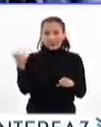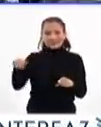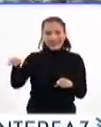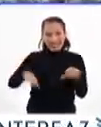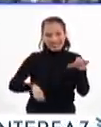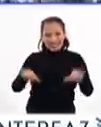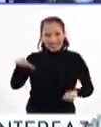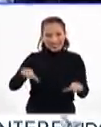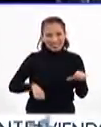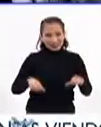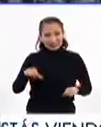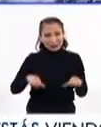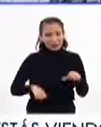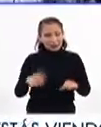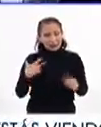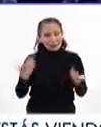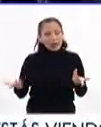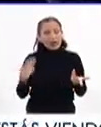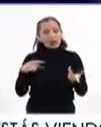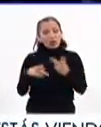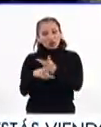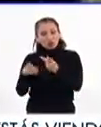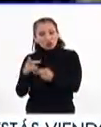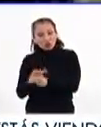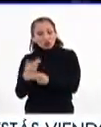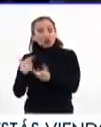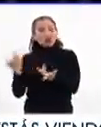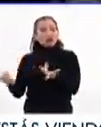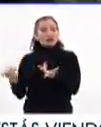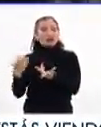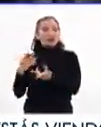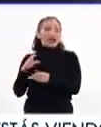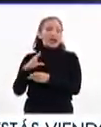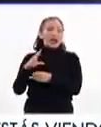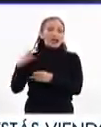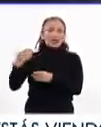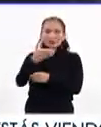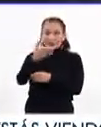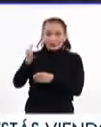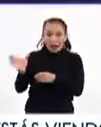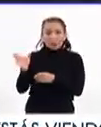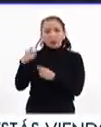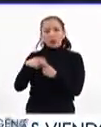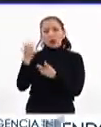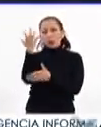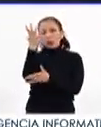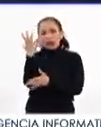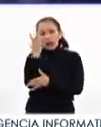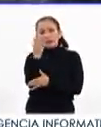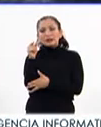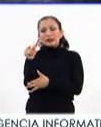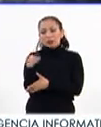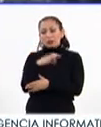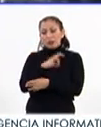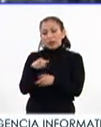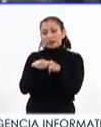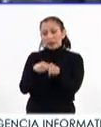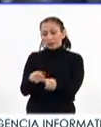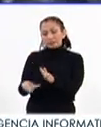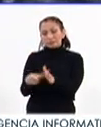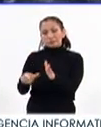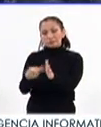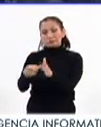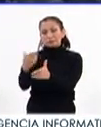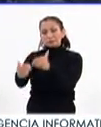las actividades de producción pecuaria y agronómica puedan subsistir en coordinación con esto